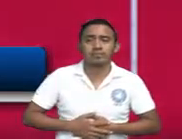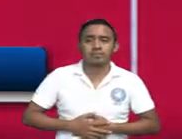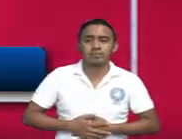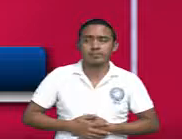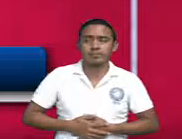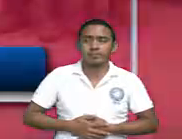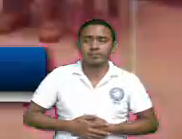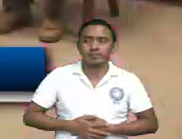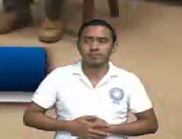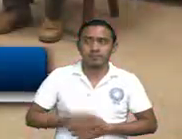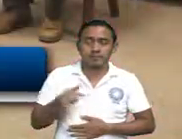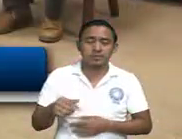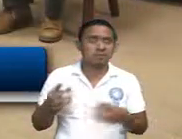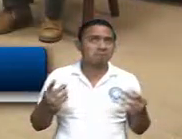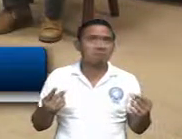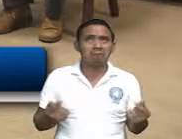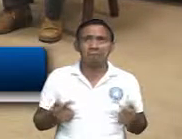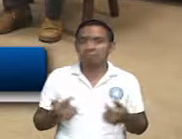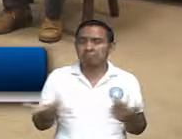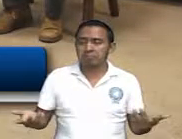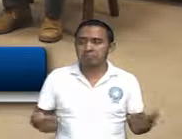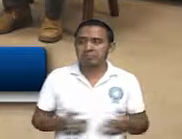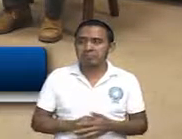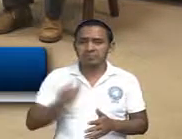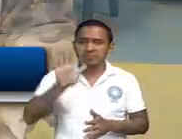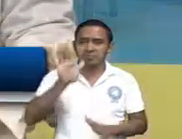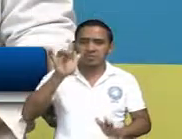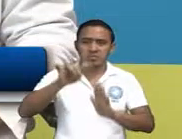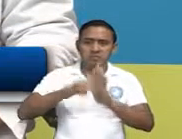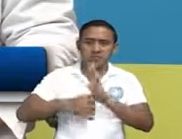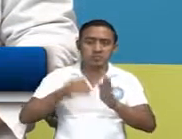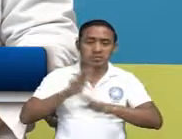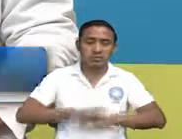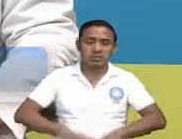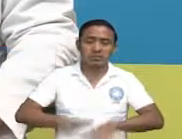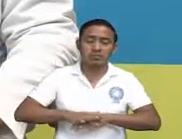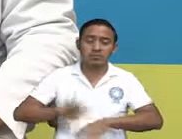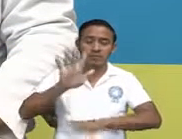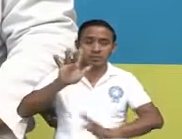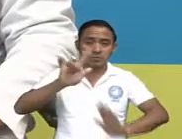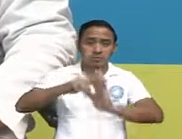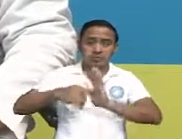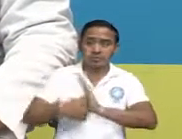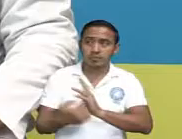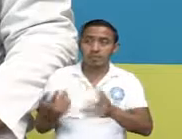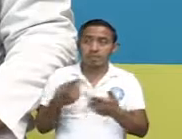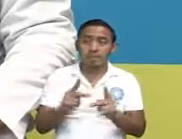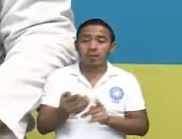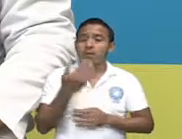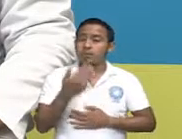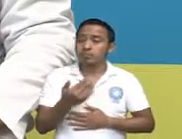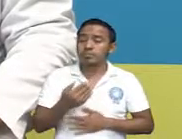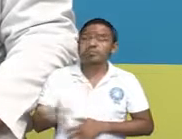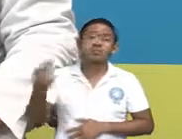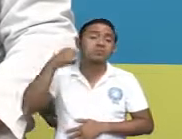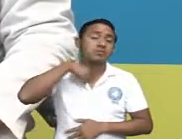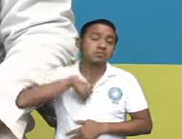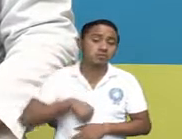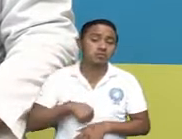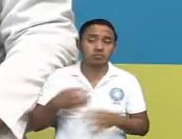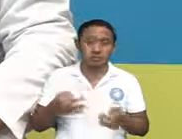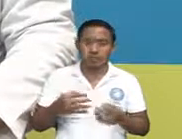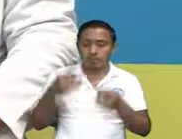Es un procedimiento rápido, 5 minutos con calma, pero muy efectivo y muy útil, pues tanto para